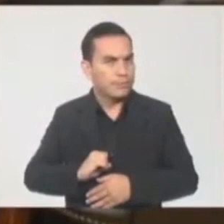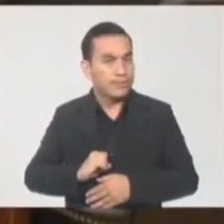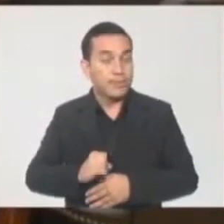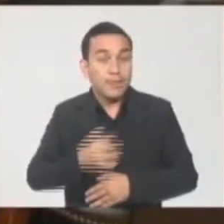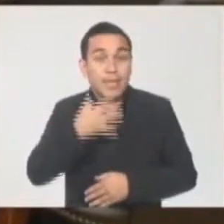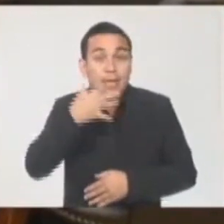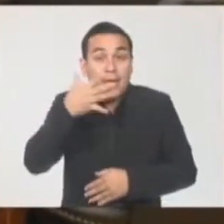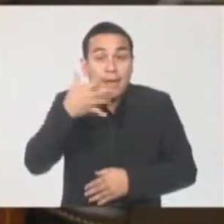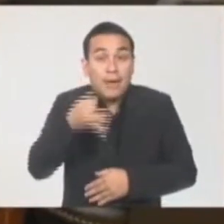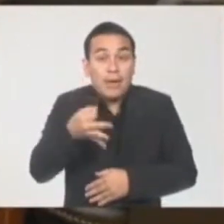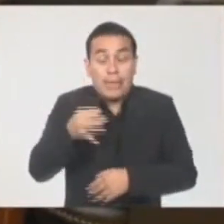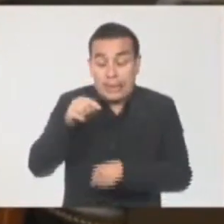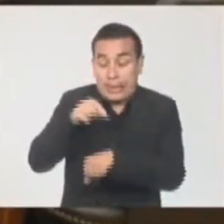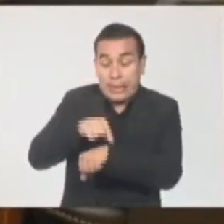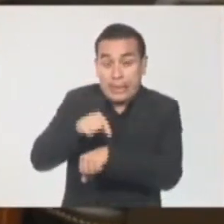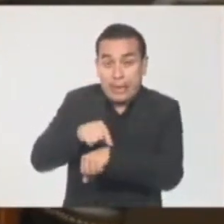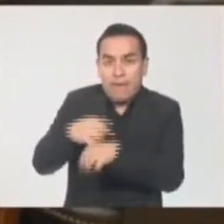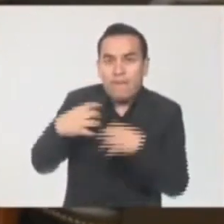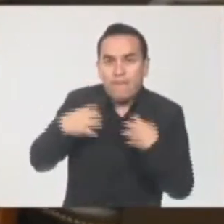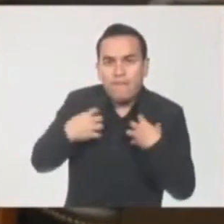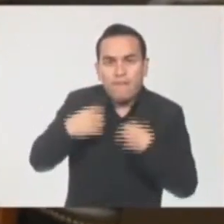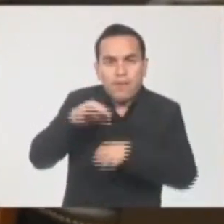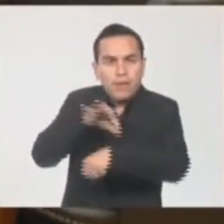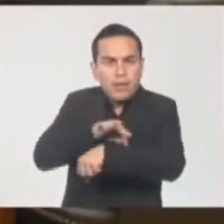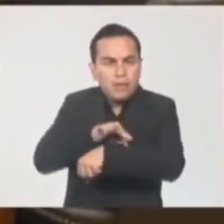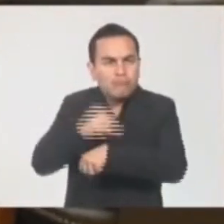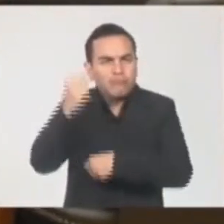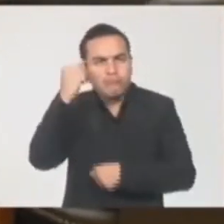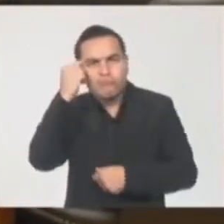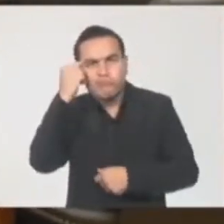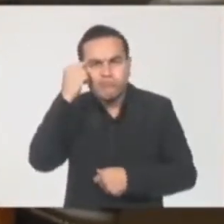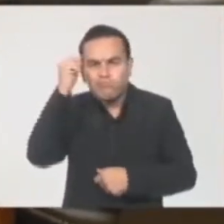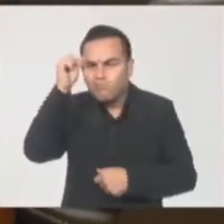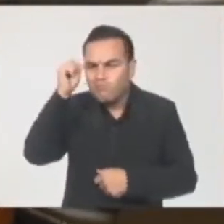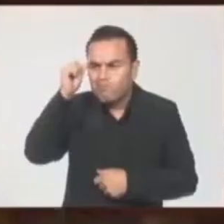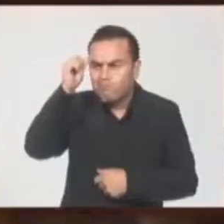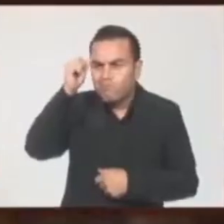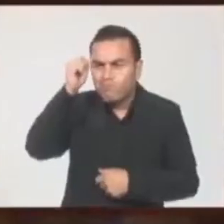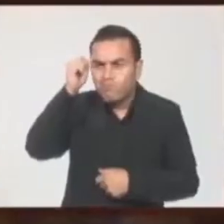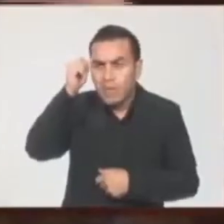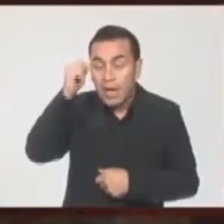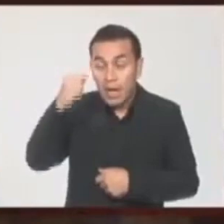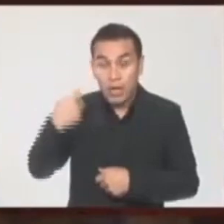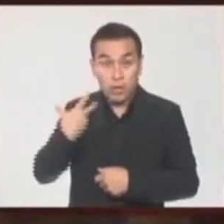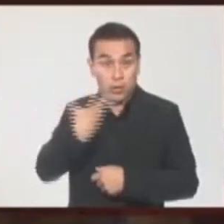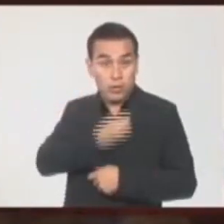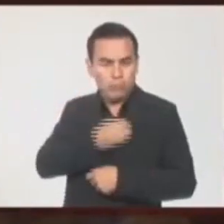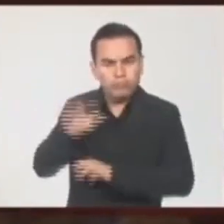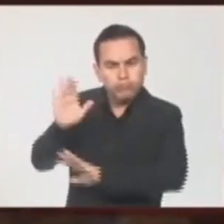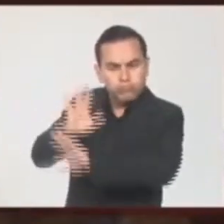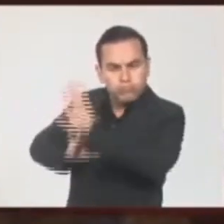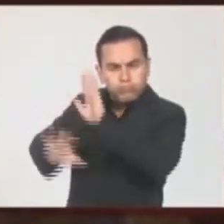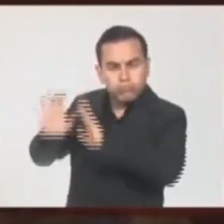En algún momento de nuestra vida todos nos lo preguntamos. En algún momento de nuestra historia nuestro país se lo